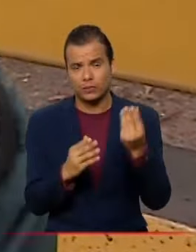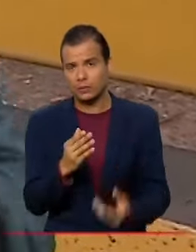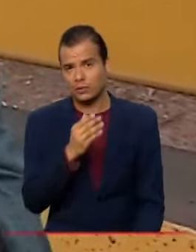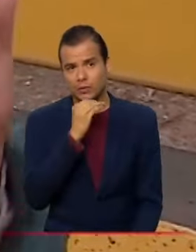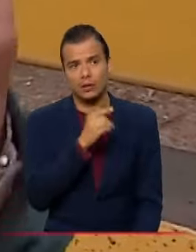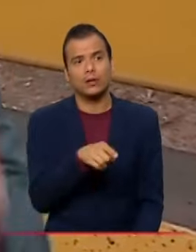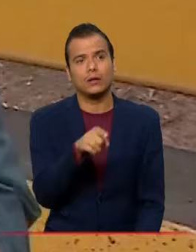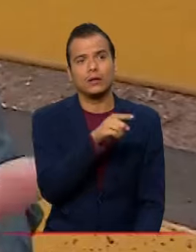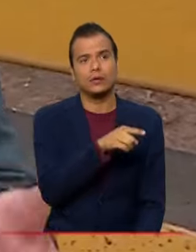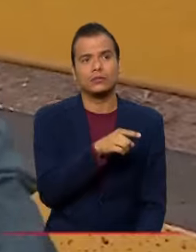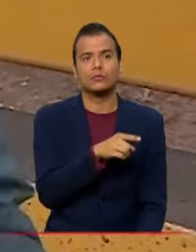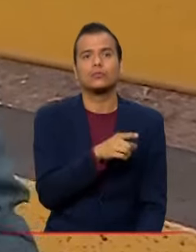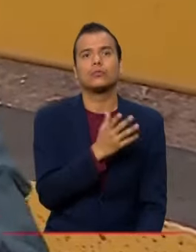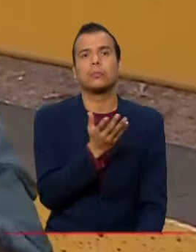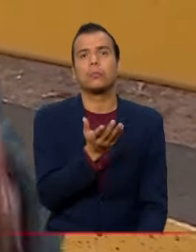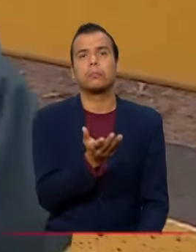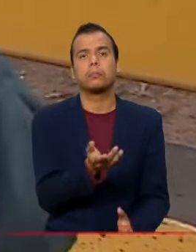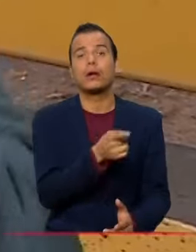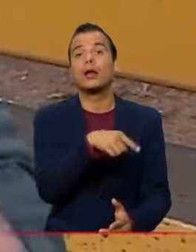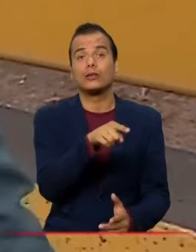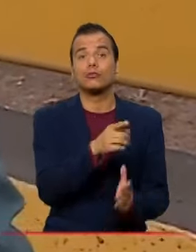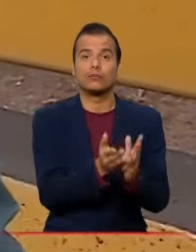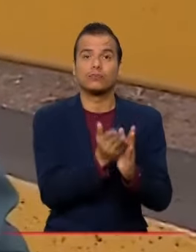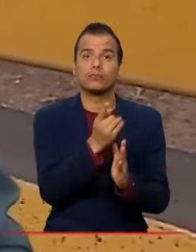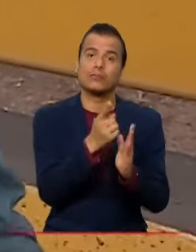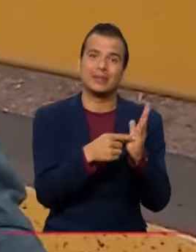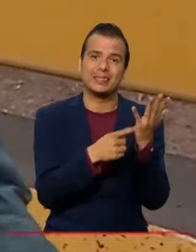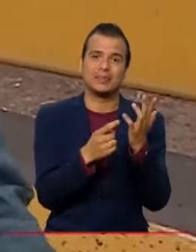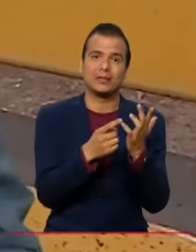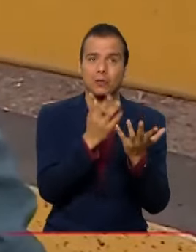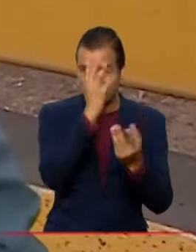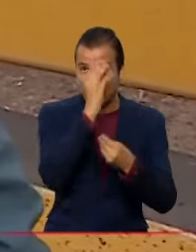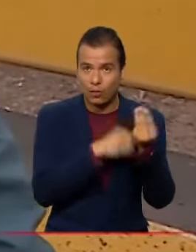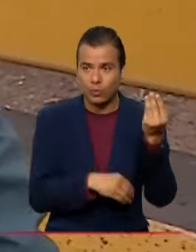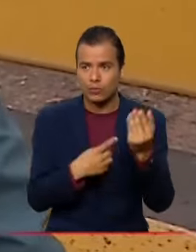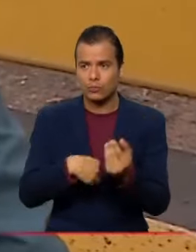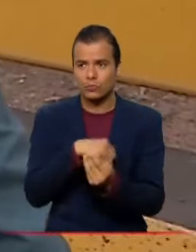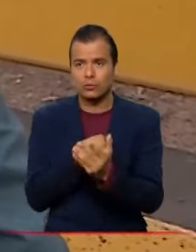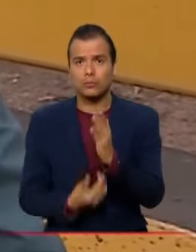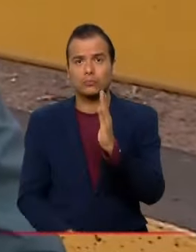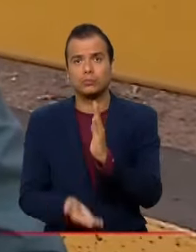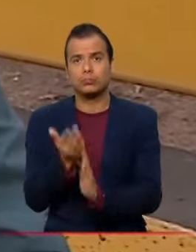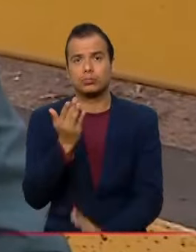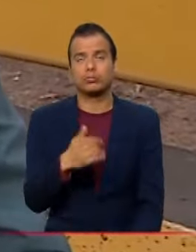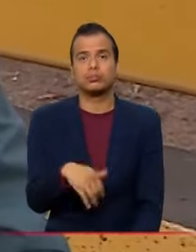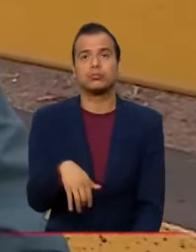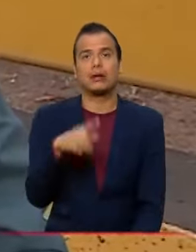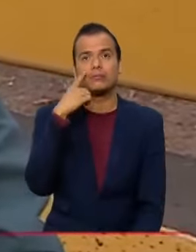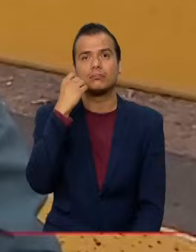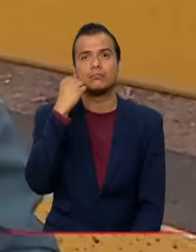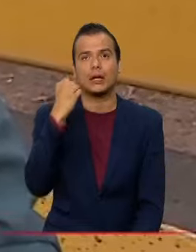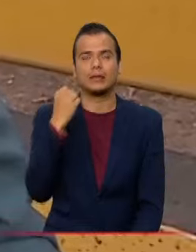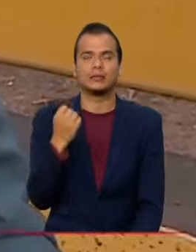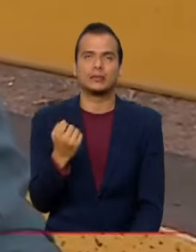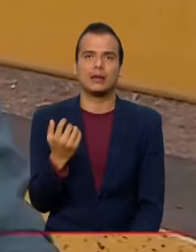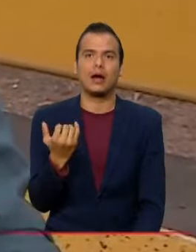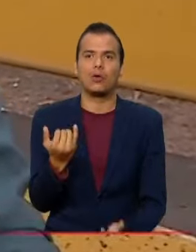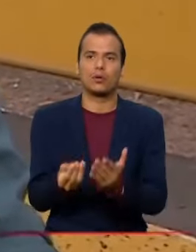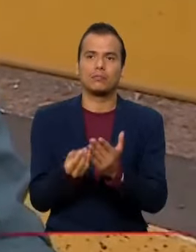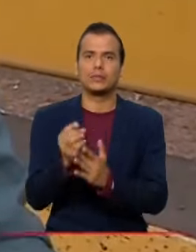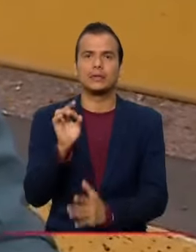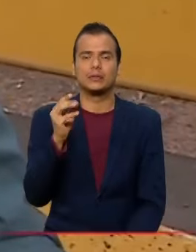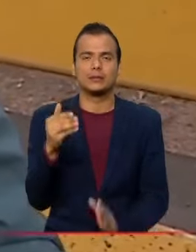subieron 15.000 y pico y nadie brincó de 7.000 a 15.000 y pico. Y están brincando ellos. ¿Y hasta dónde piensas llevar la moto así? No, voy a